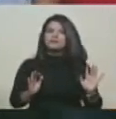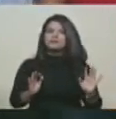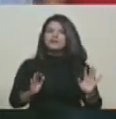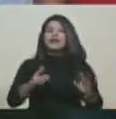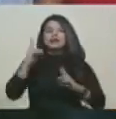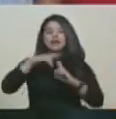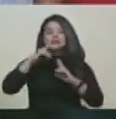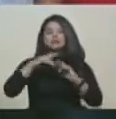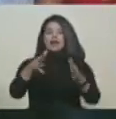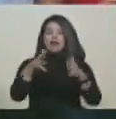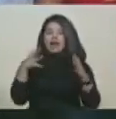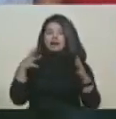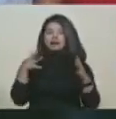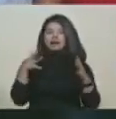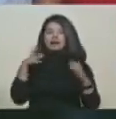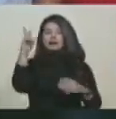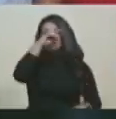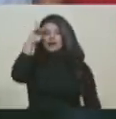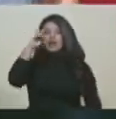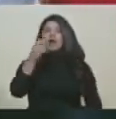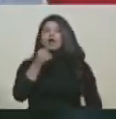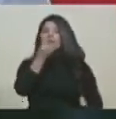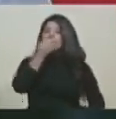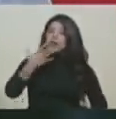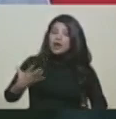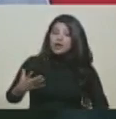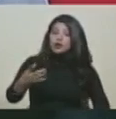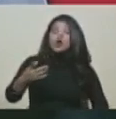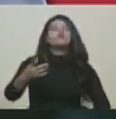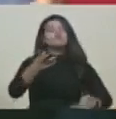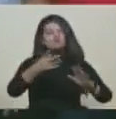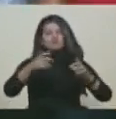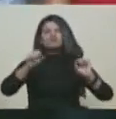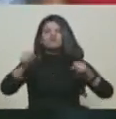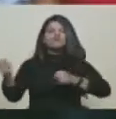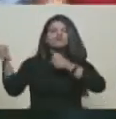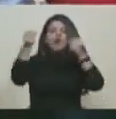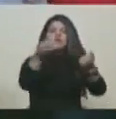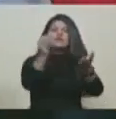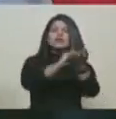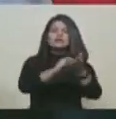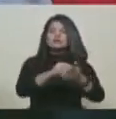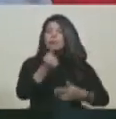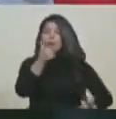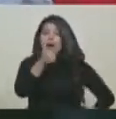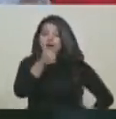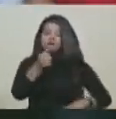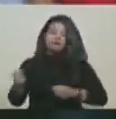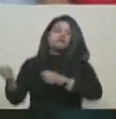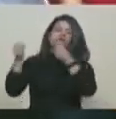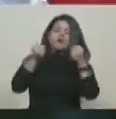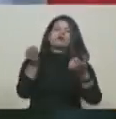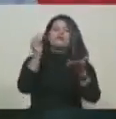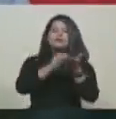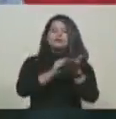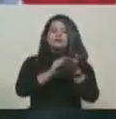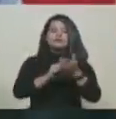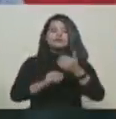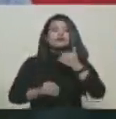gana? Lo bueno, lo bueno, y lo que